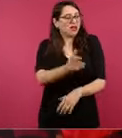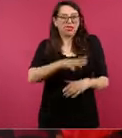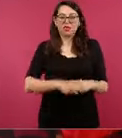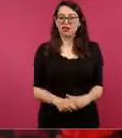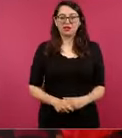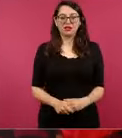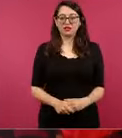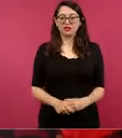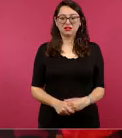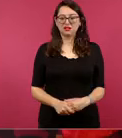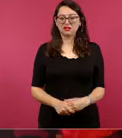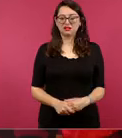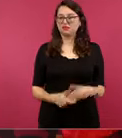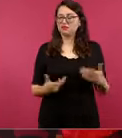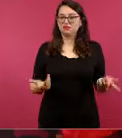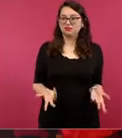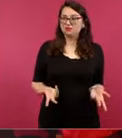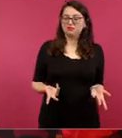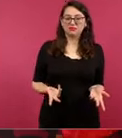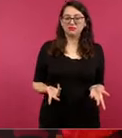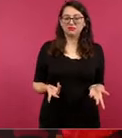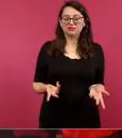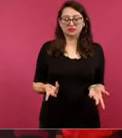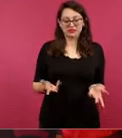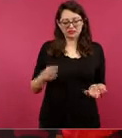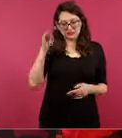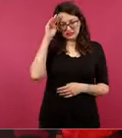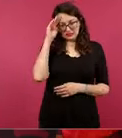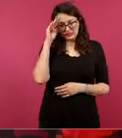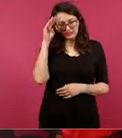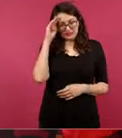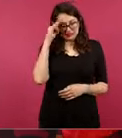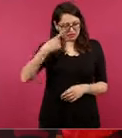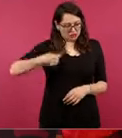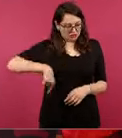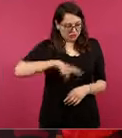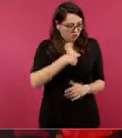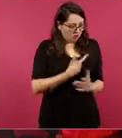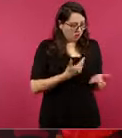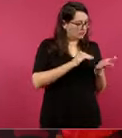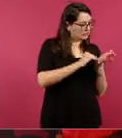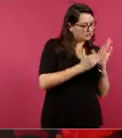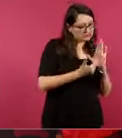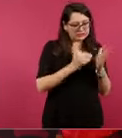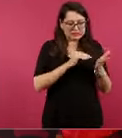no es por ahí, pues, o sea, que es, dice, nada lo que hacemos es